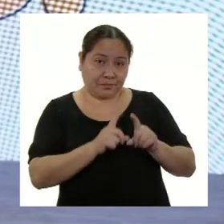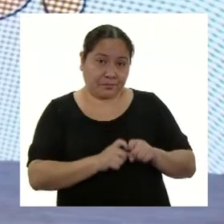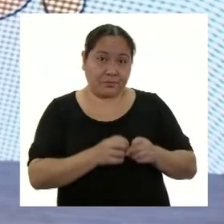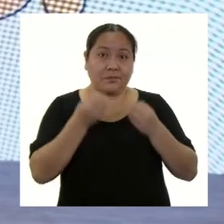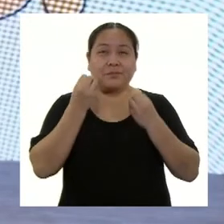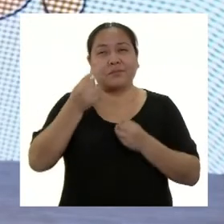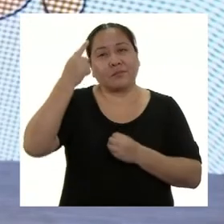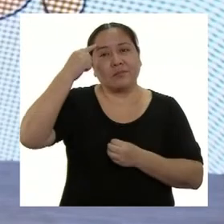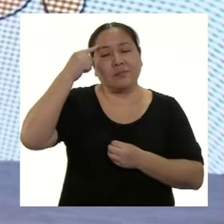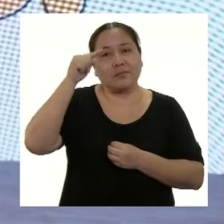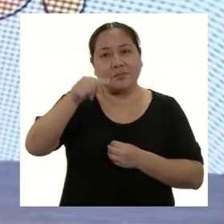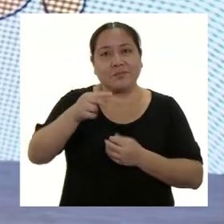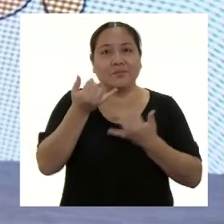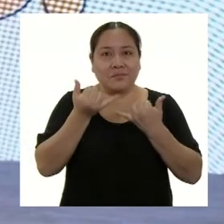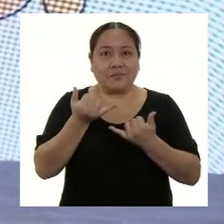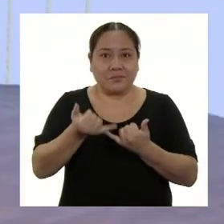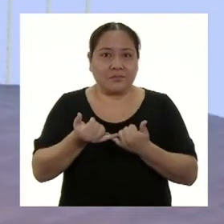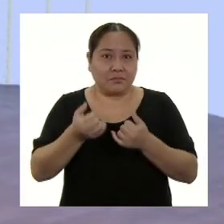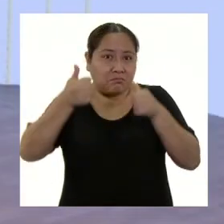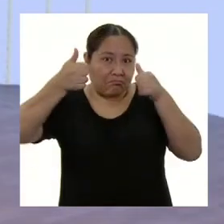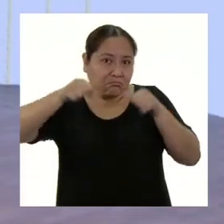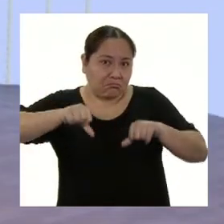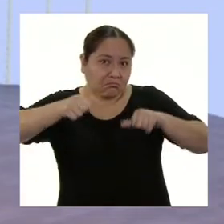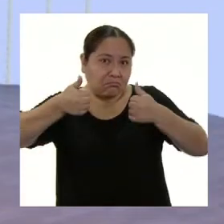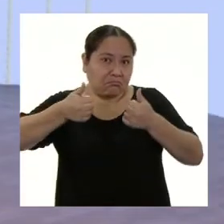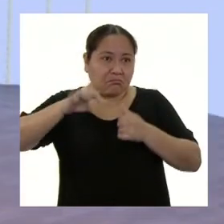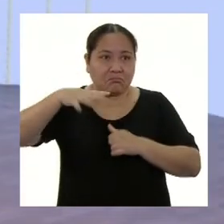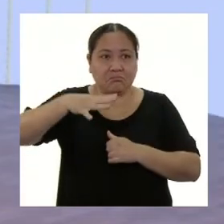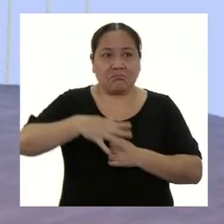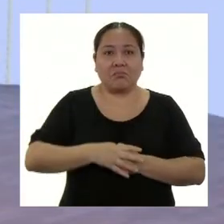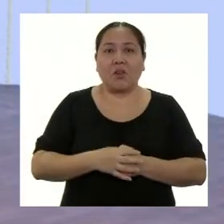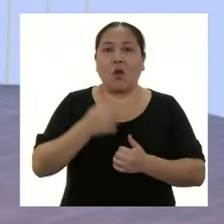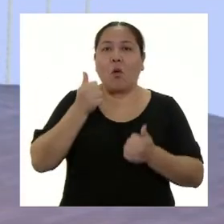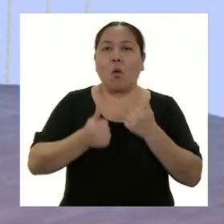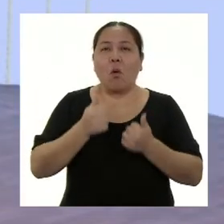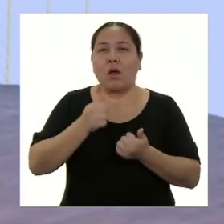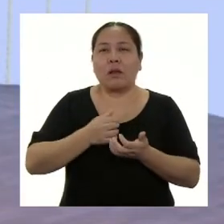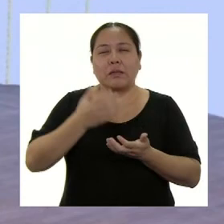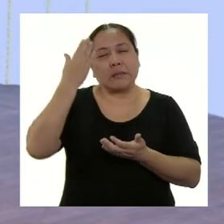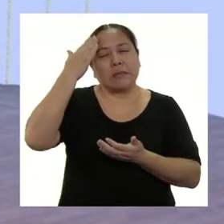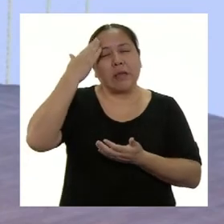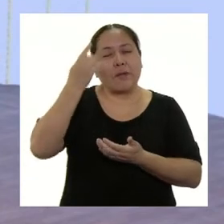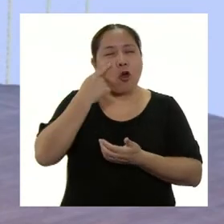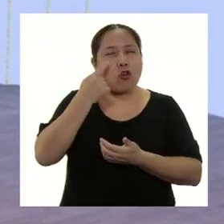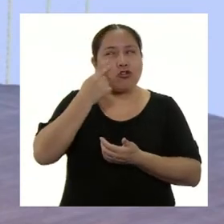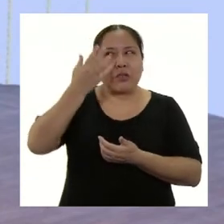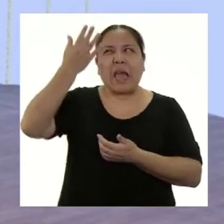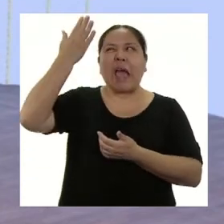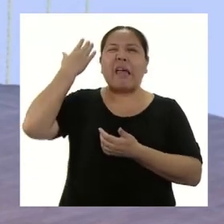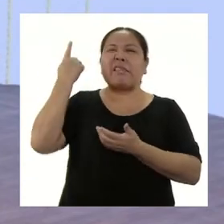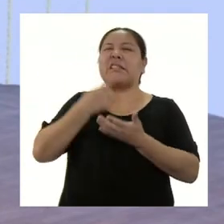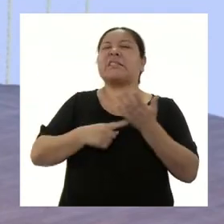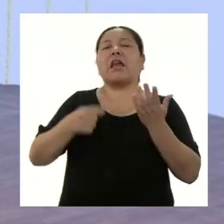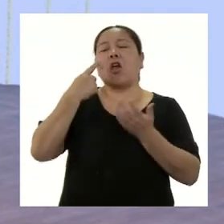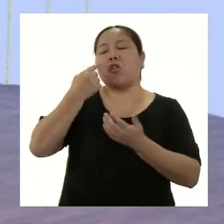cómo crees que te fue el día de hoy. ¿Cuáles fueron mis saberes previos al inicio de esta actividad?